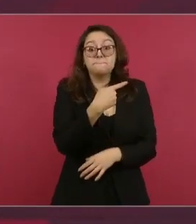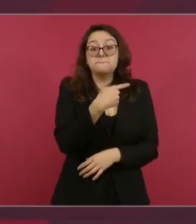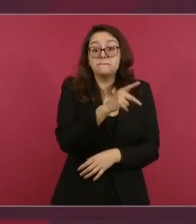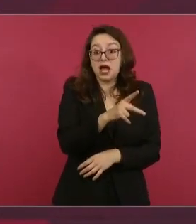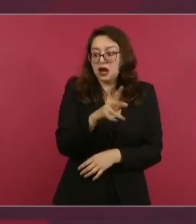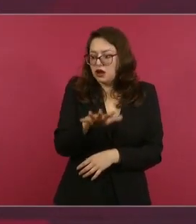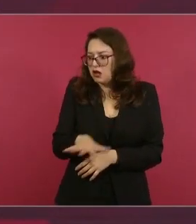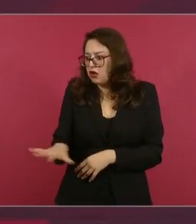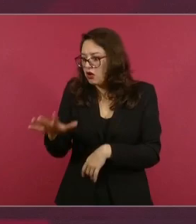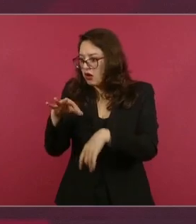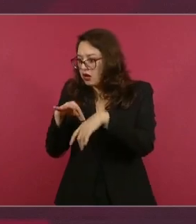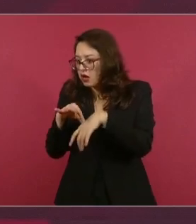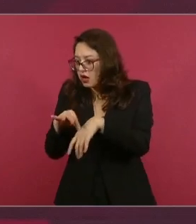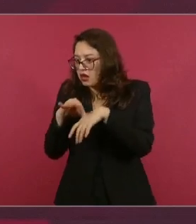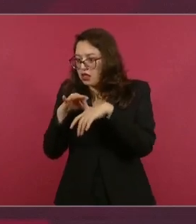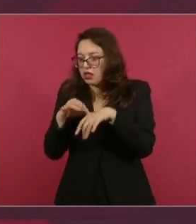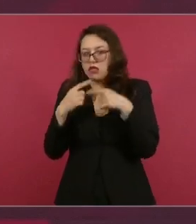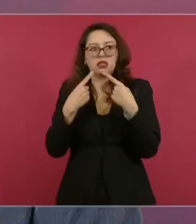no le sale.